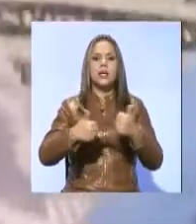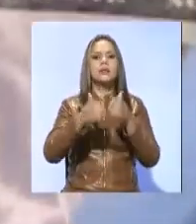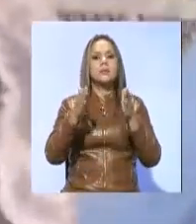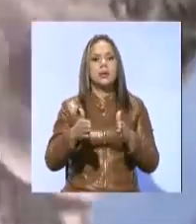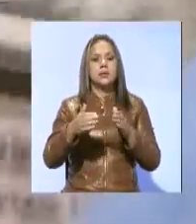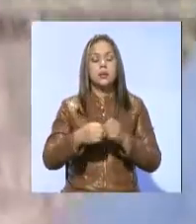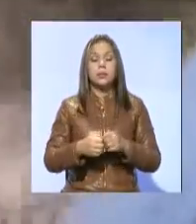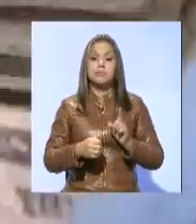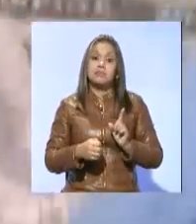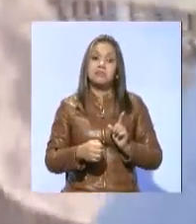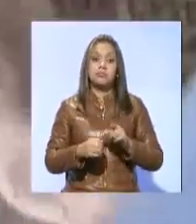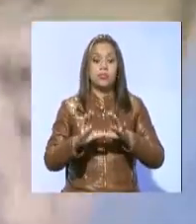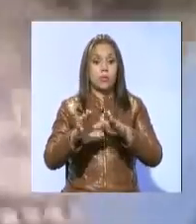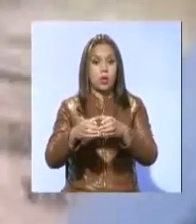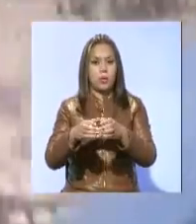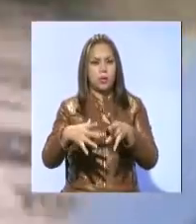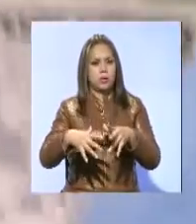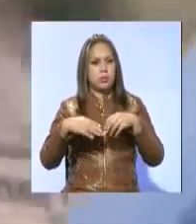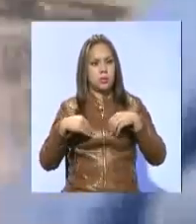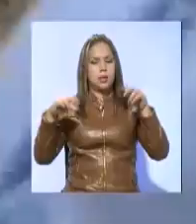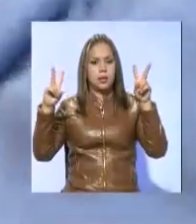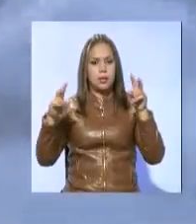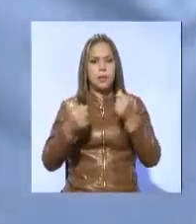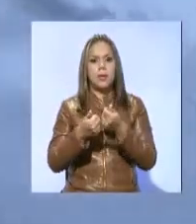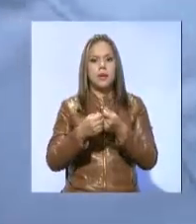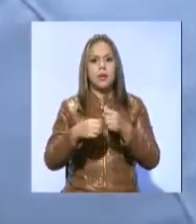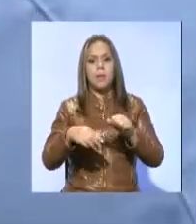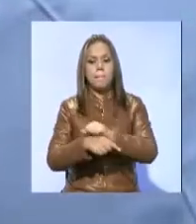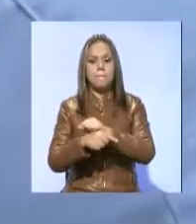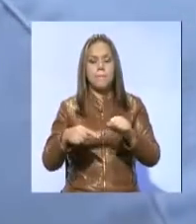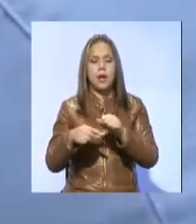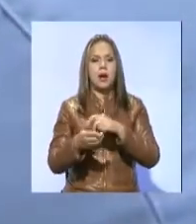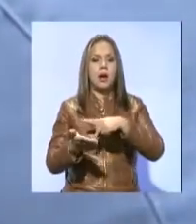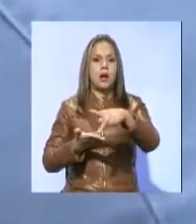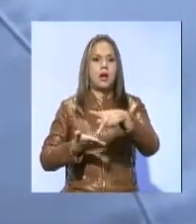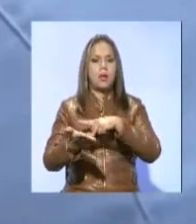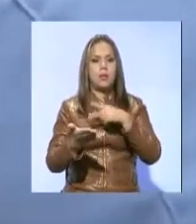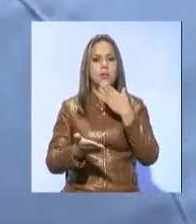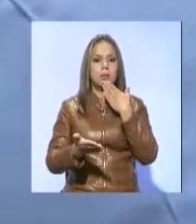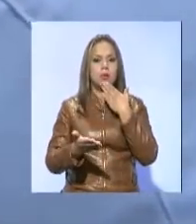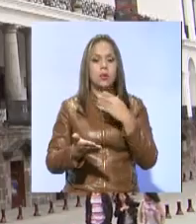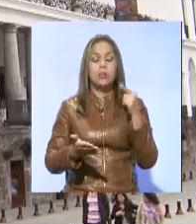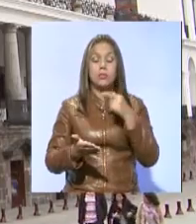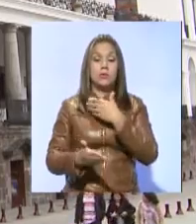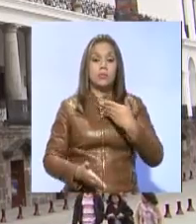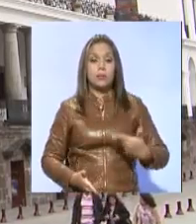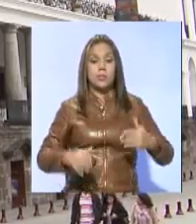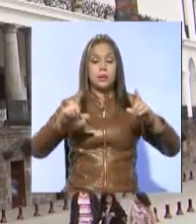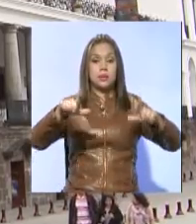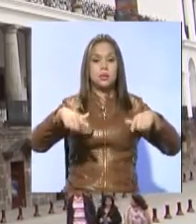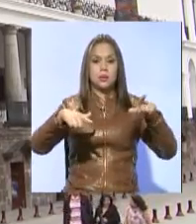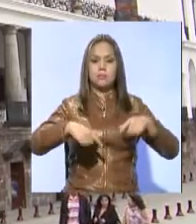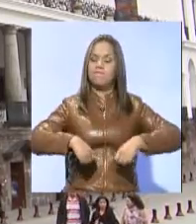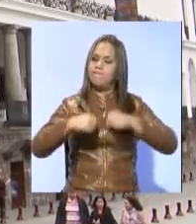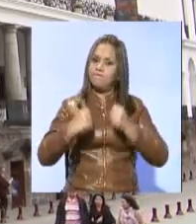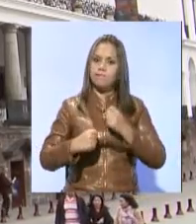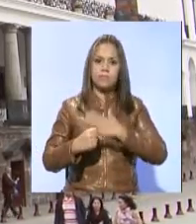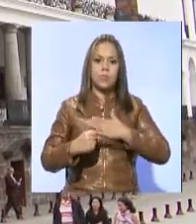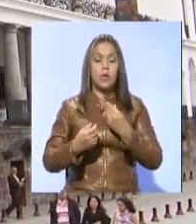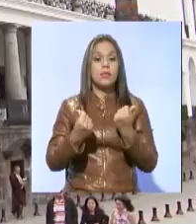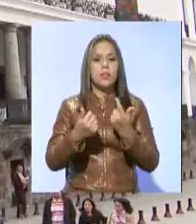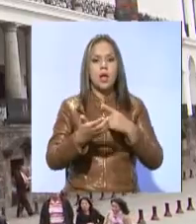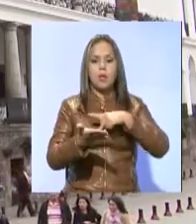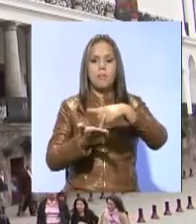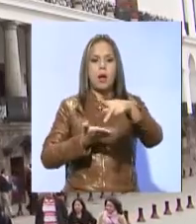resolvió allanarse es en lo referente al manejo de medios de pago electrónicos. El presidente de la República insiste que el dinero